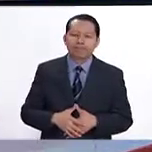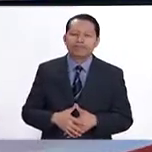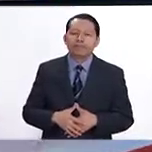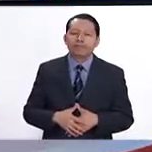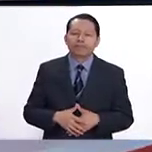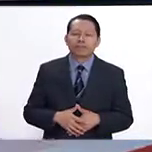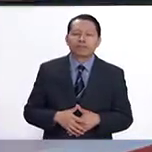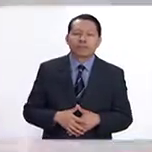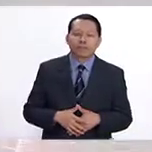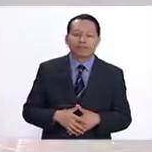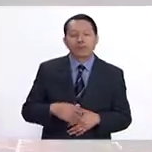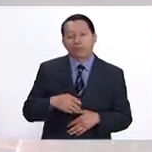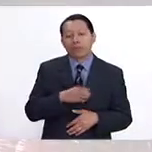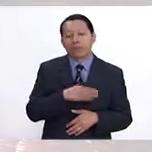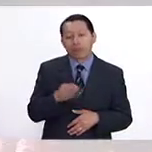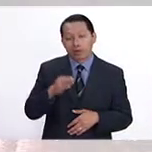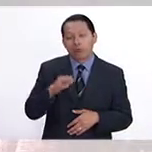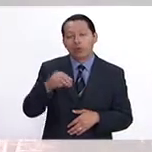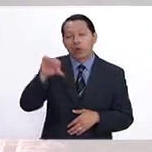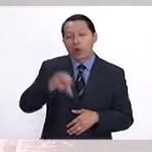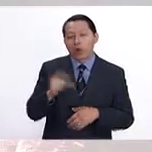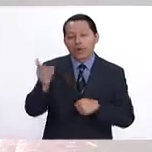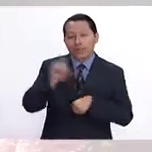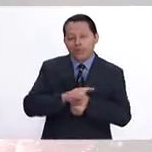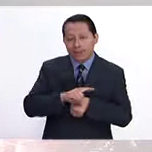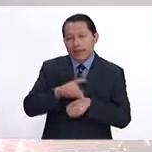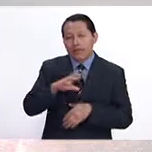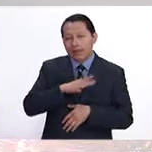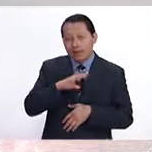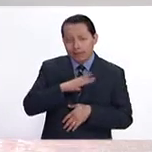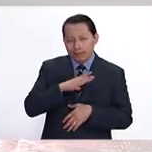Sí, bueno, el día de hoy habrá